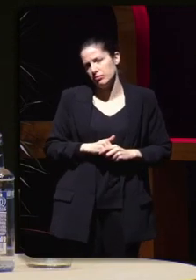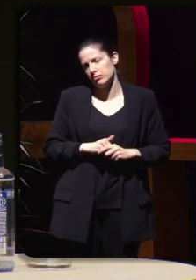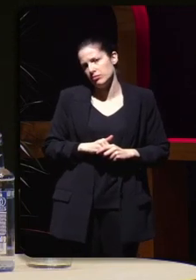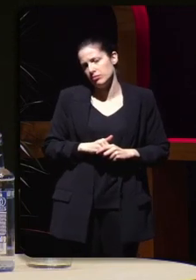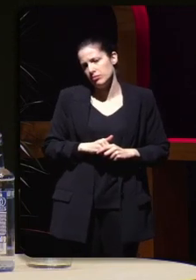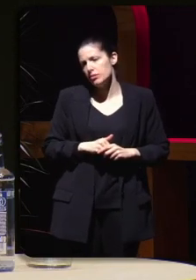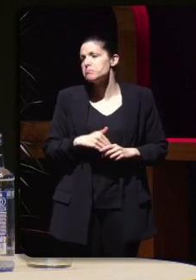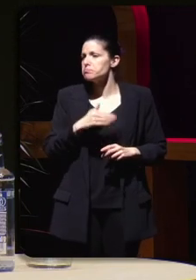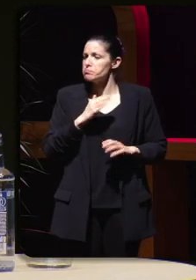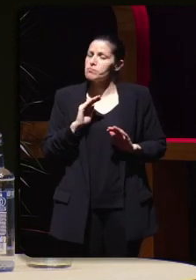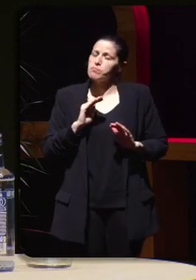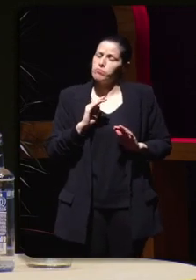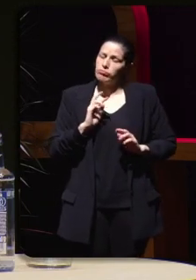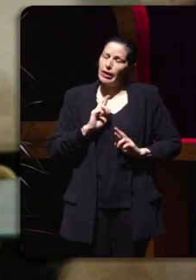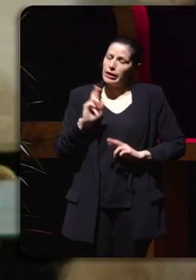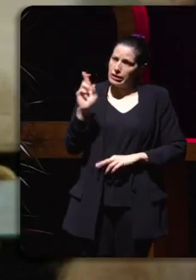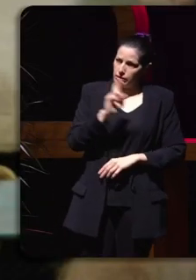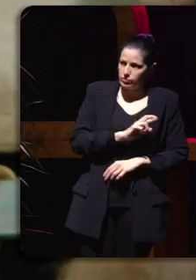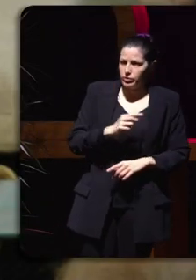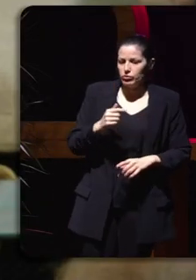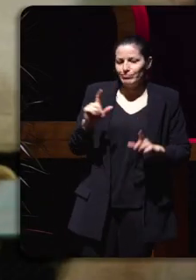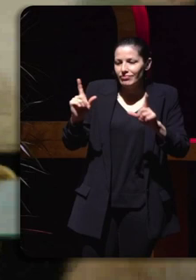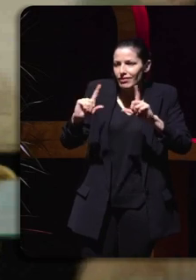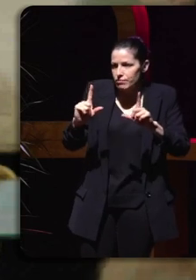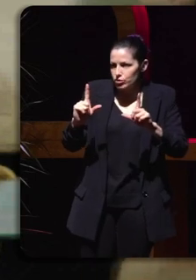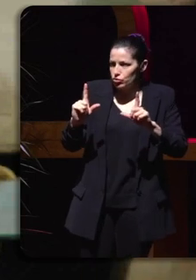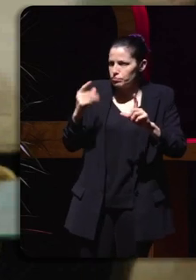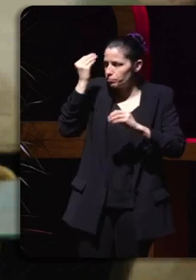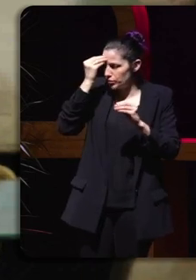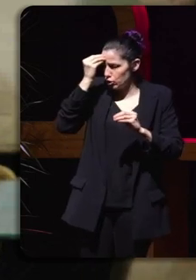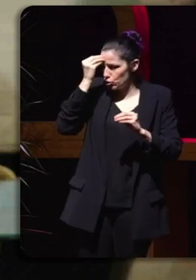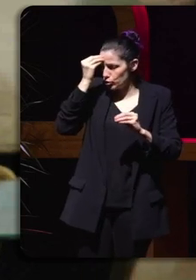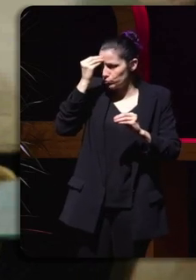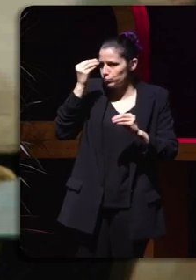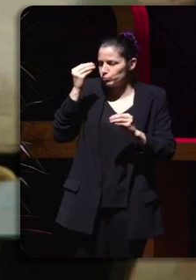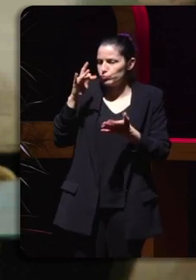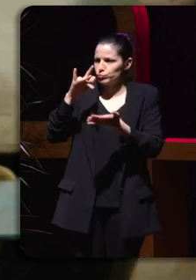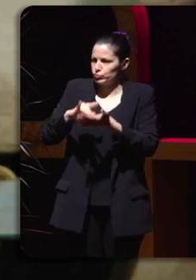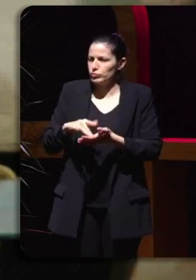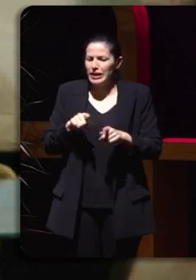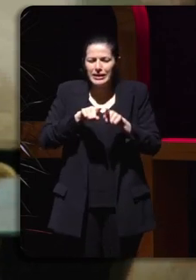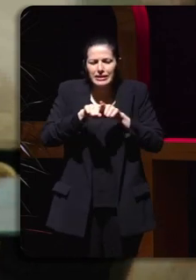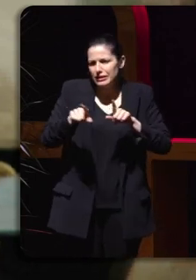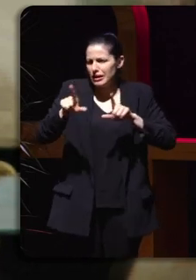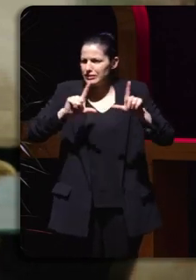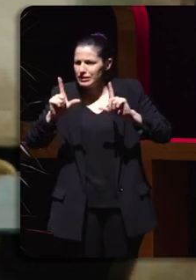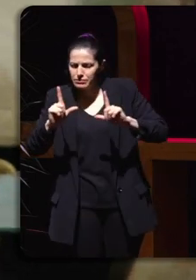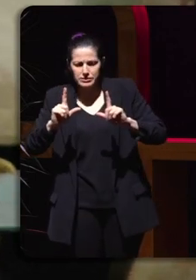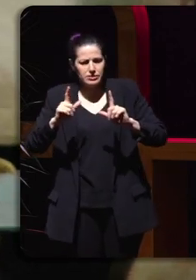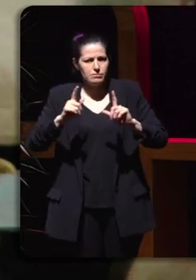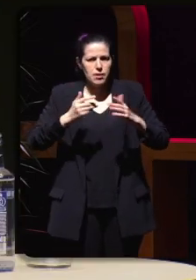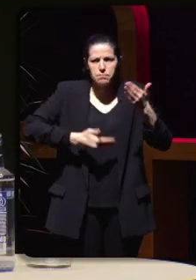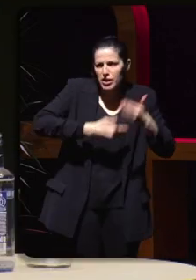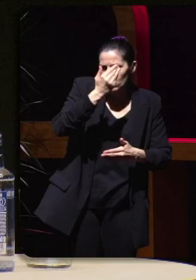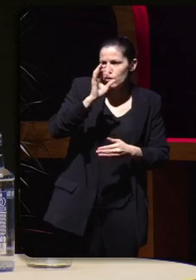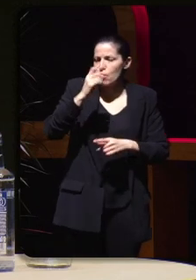retomando que con la televisión sí que ocurre esto que como la crítica televisiva en los periódicos o